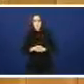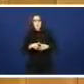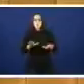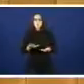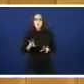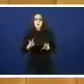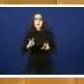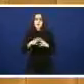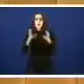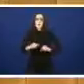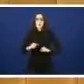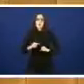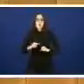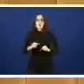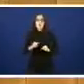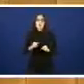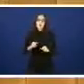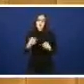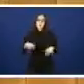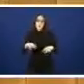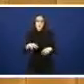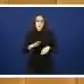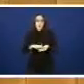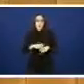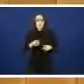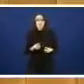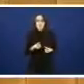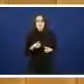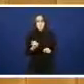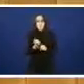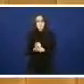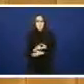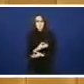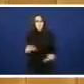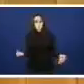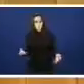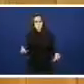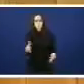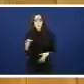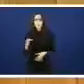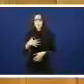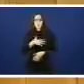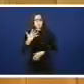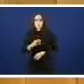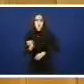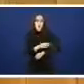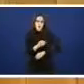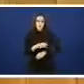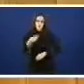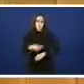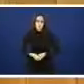Convenio Colectivo Único para o Personal Laboral, co objetivo de incrementar a eficiencia na prestación dos servicios e a cadar aforros significativos.